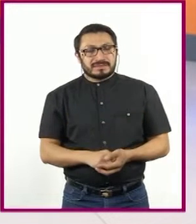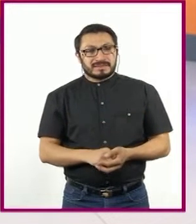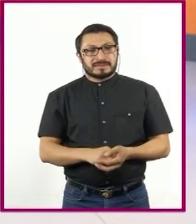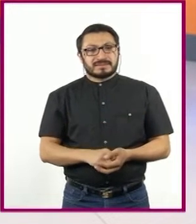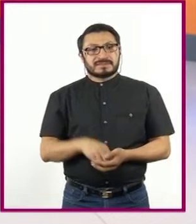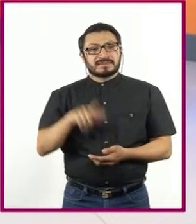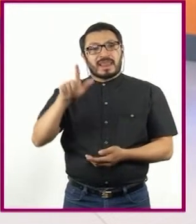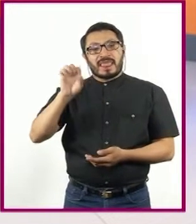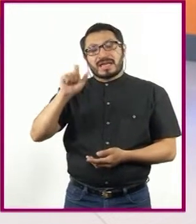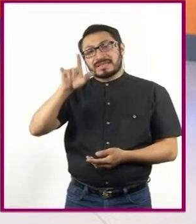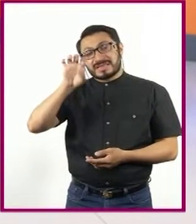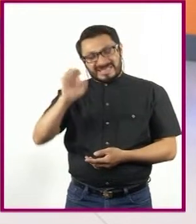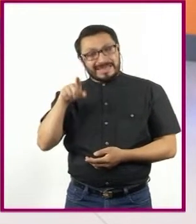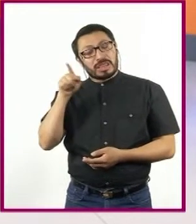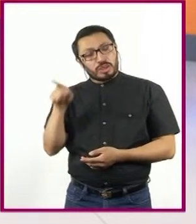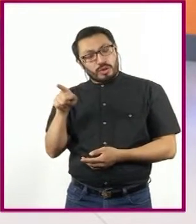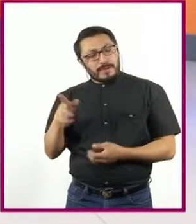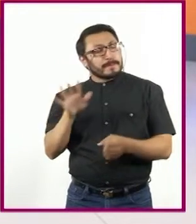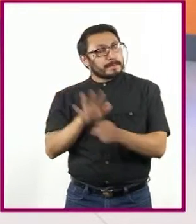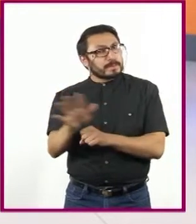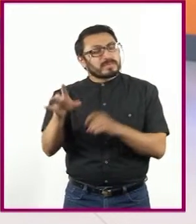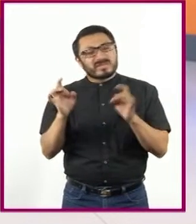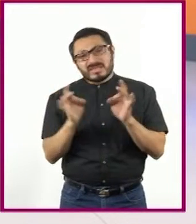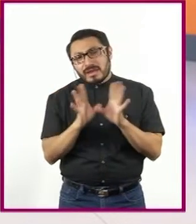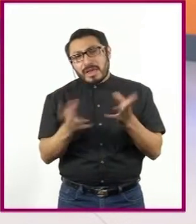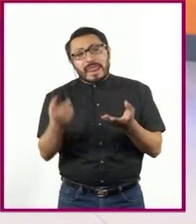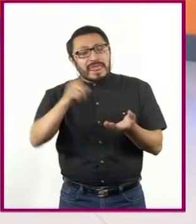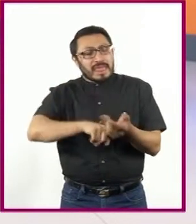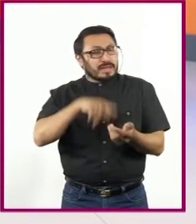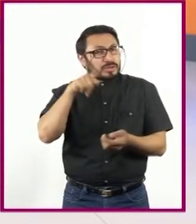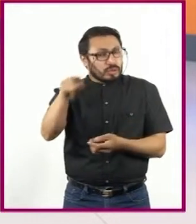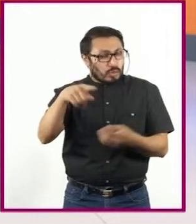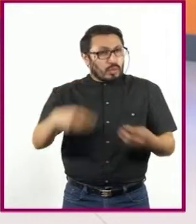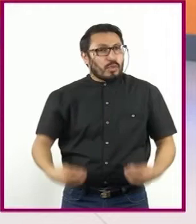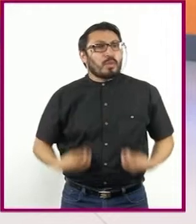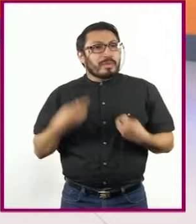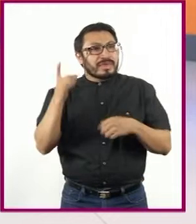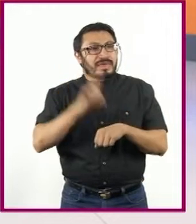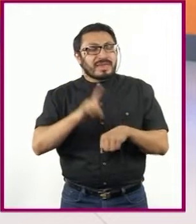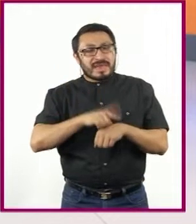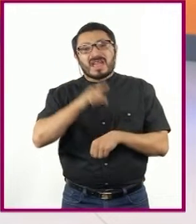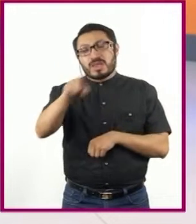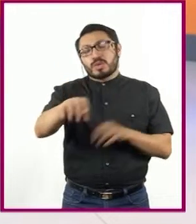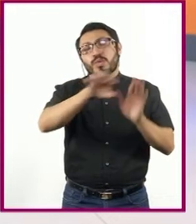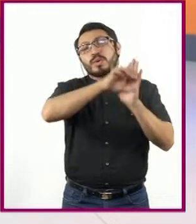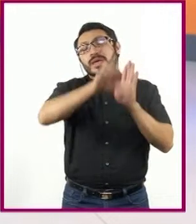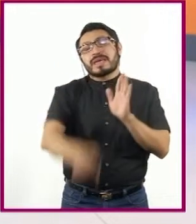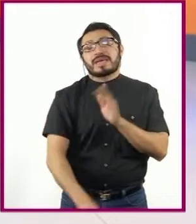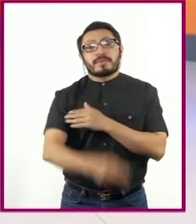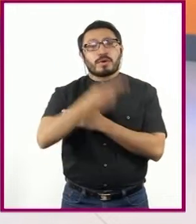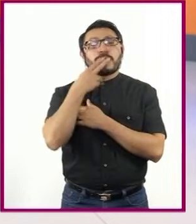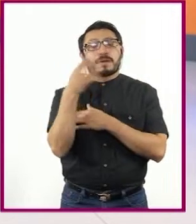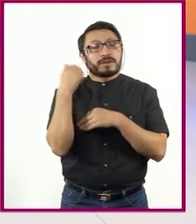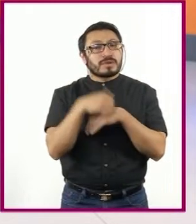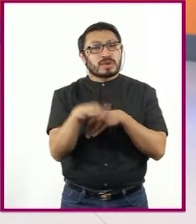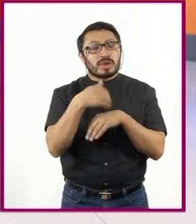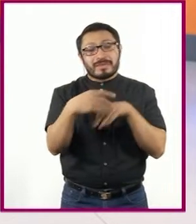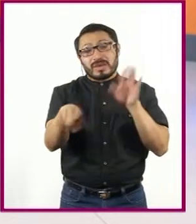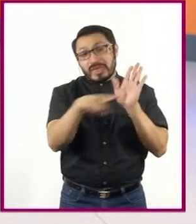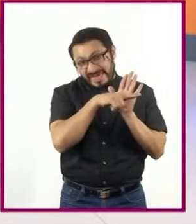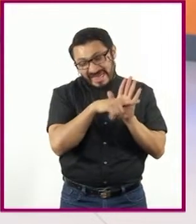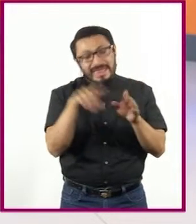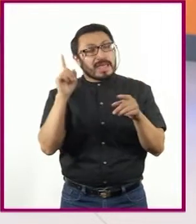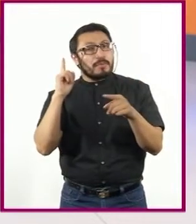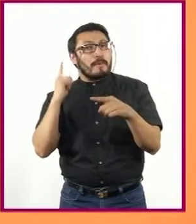Leslie, tú, ¿en qué situación dentro de tu vida diaria podrías ejemplificar el uso de números negativos y